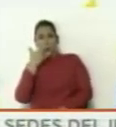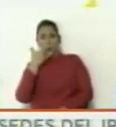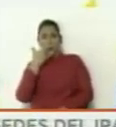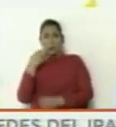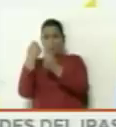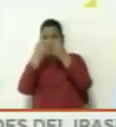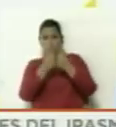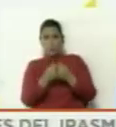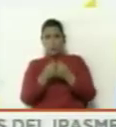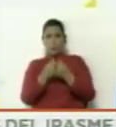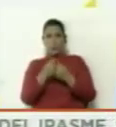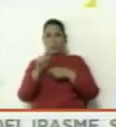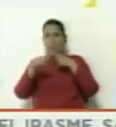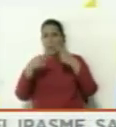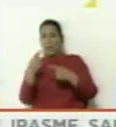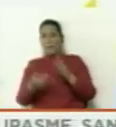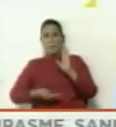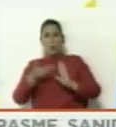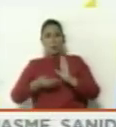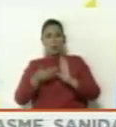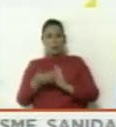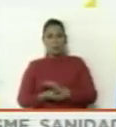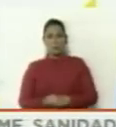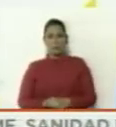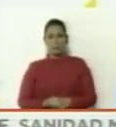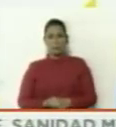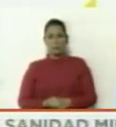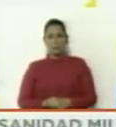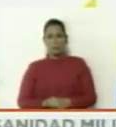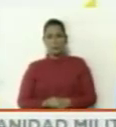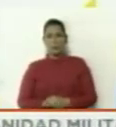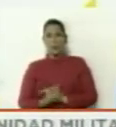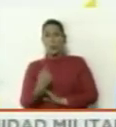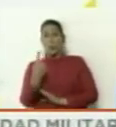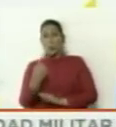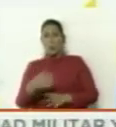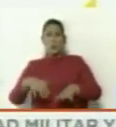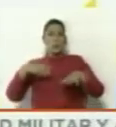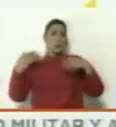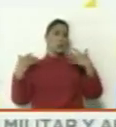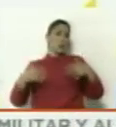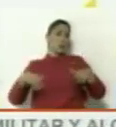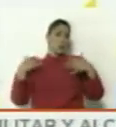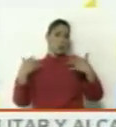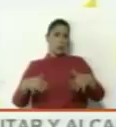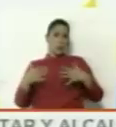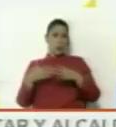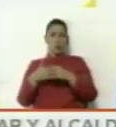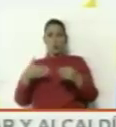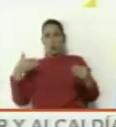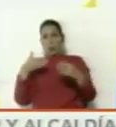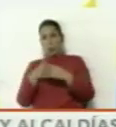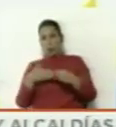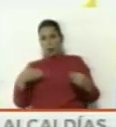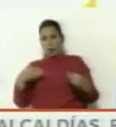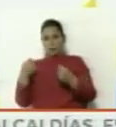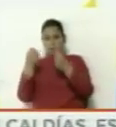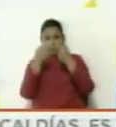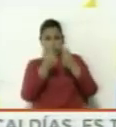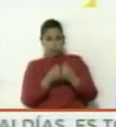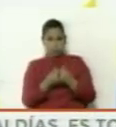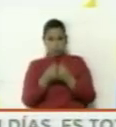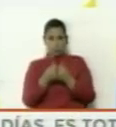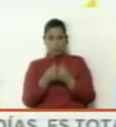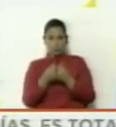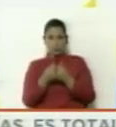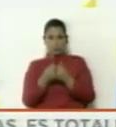aquí viene algo muy importante. Y una alta suma de dólares en efectivo.